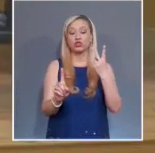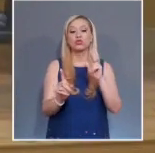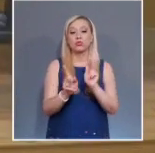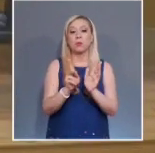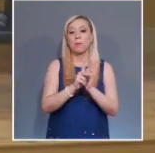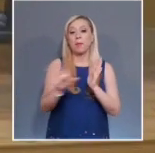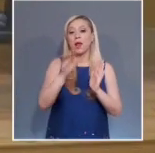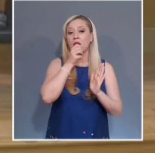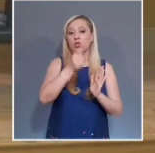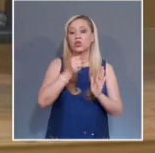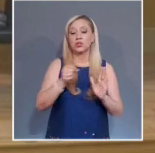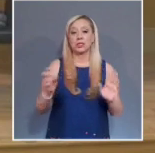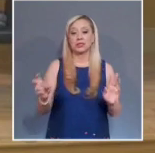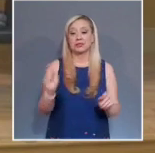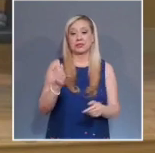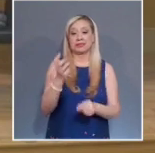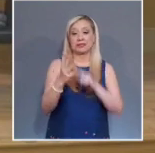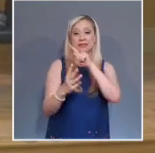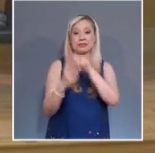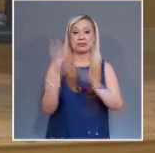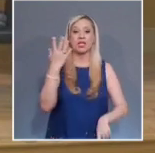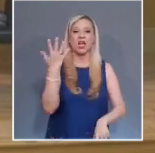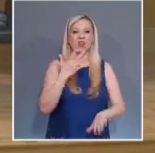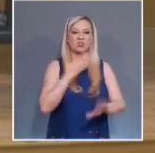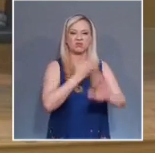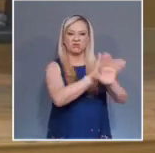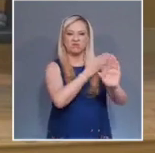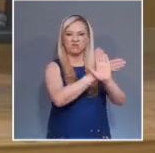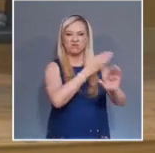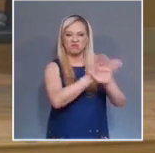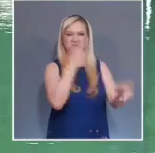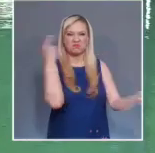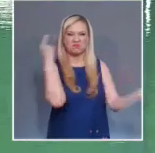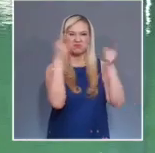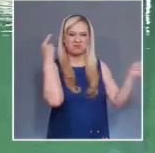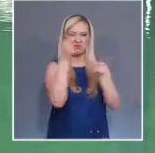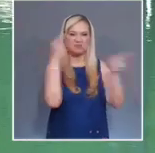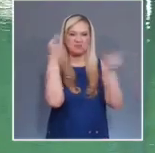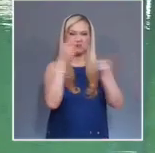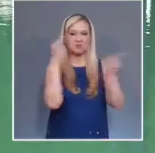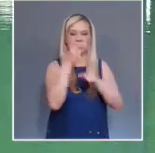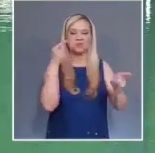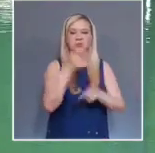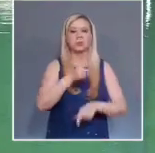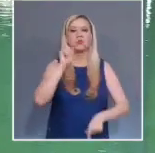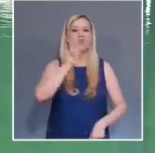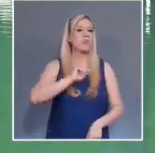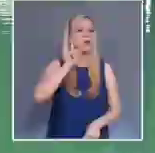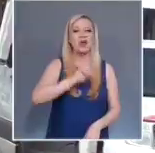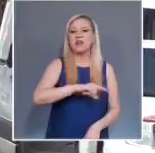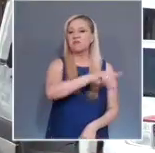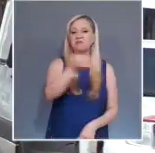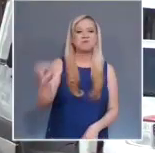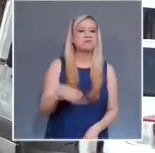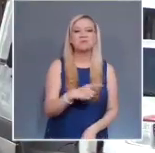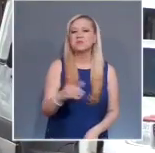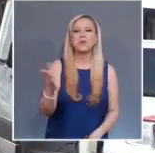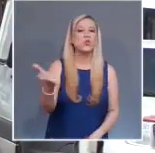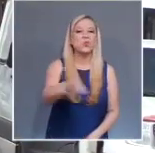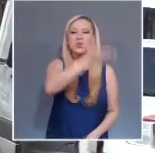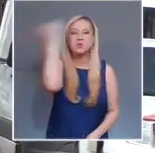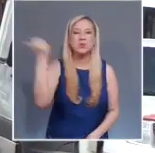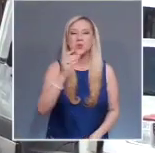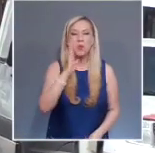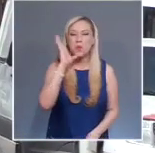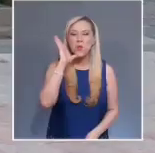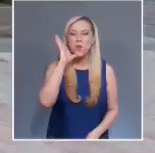con intención de perpetuar el estereotipo de que las mujeres no son capaces de destacar u